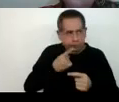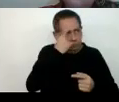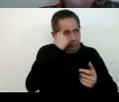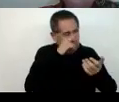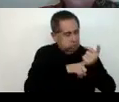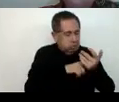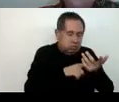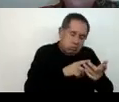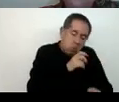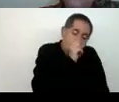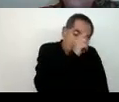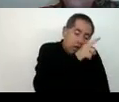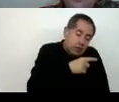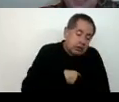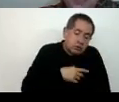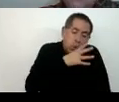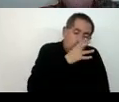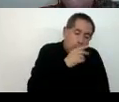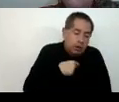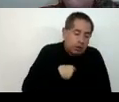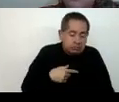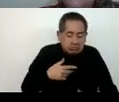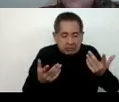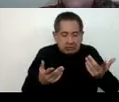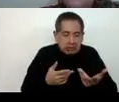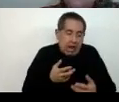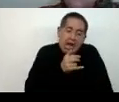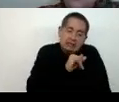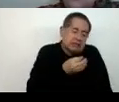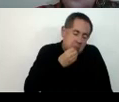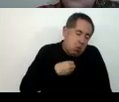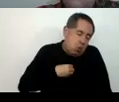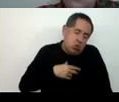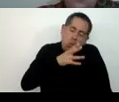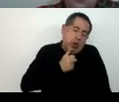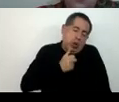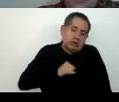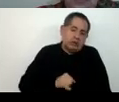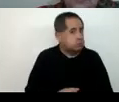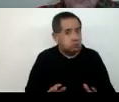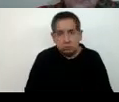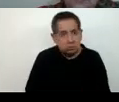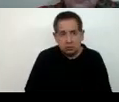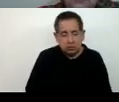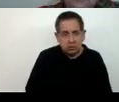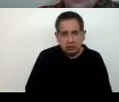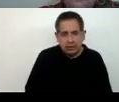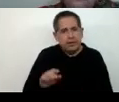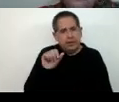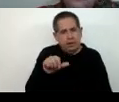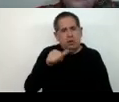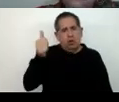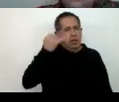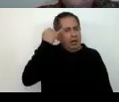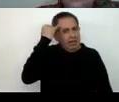lo hacen como parte de algo que ellas piensan que así es. Y bueno, otra de los